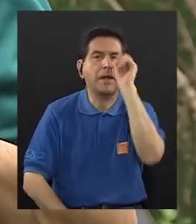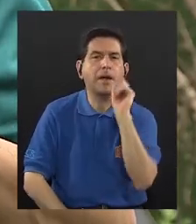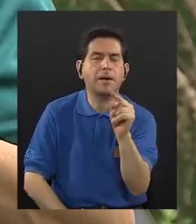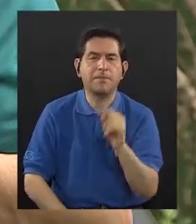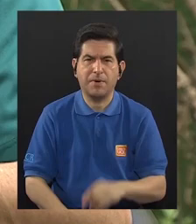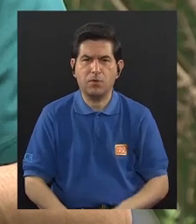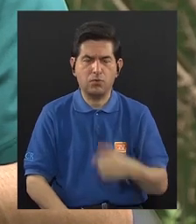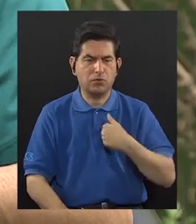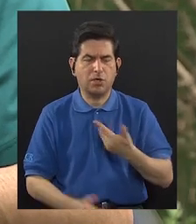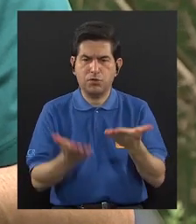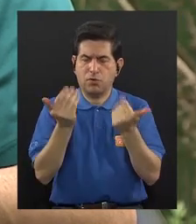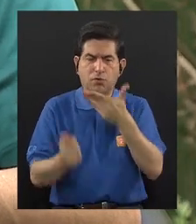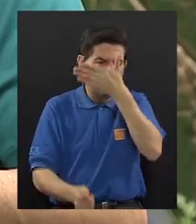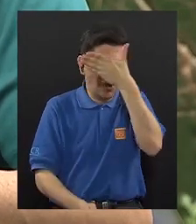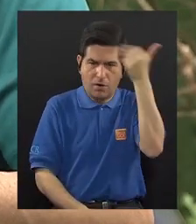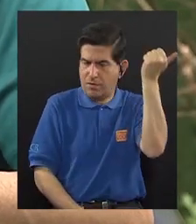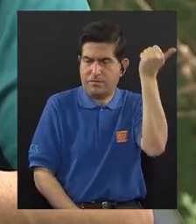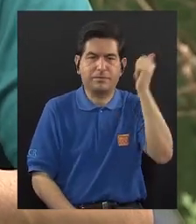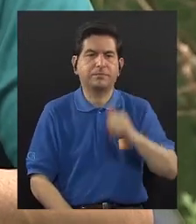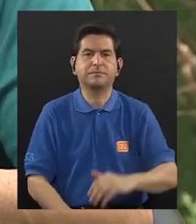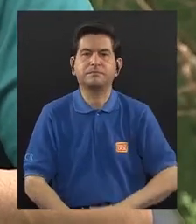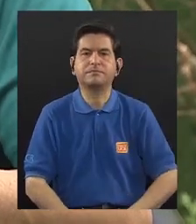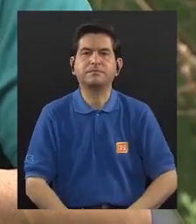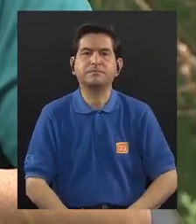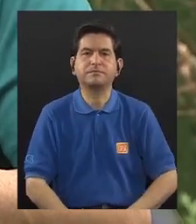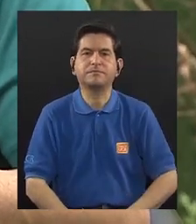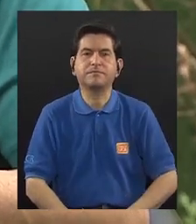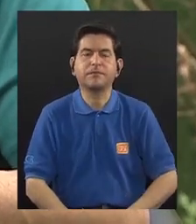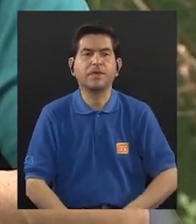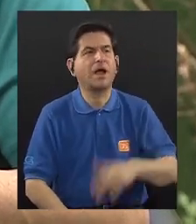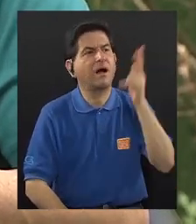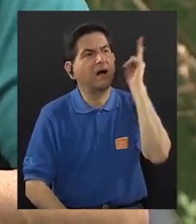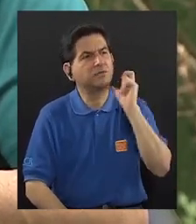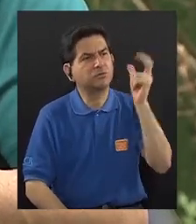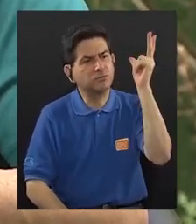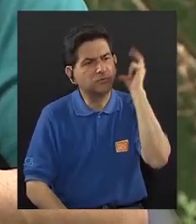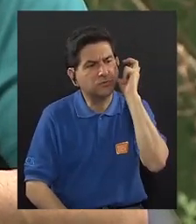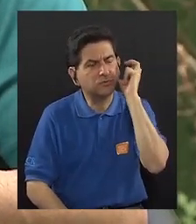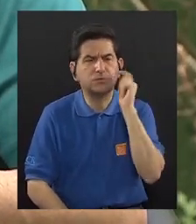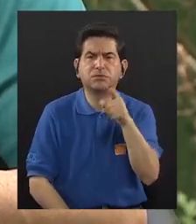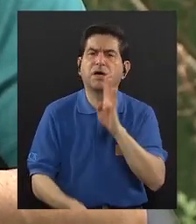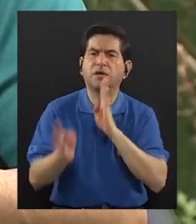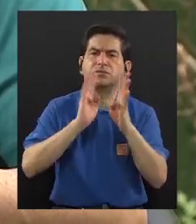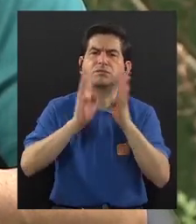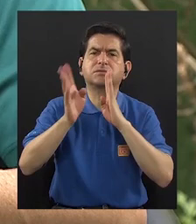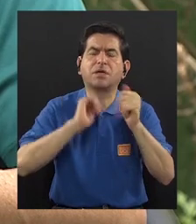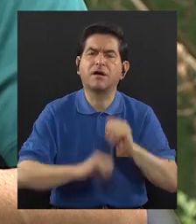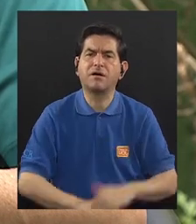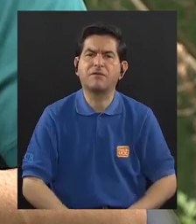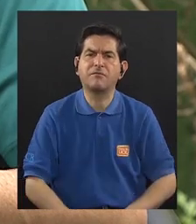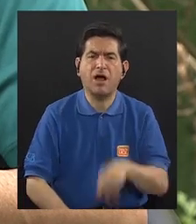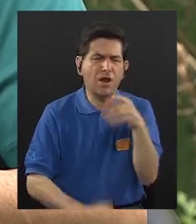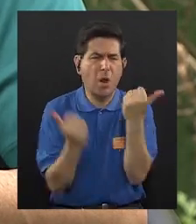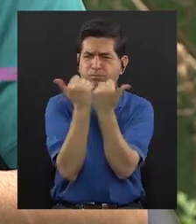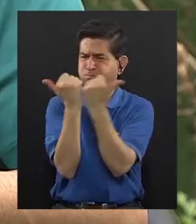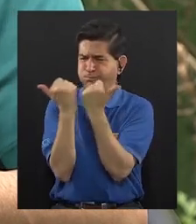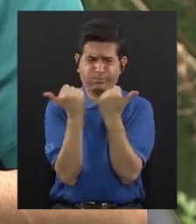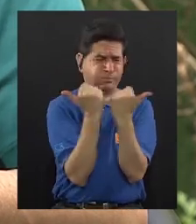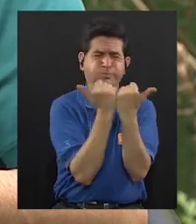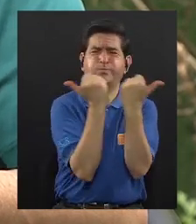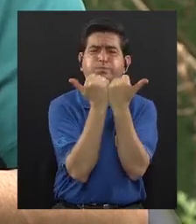pregunta que si no quisiera dejar pasar y es que cuando escuchaba lo escucho hablar de las aglomeraciones